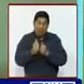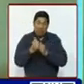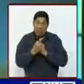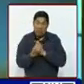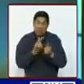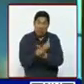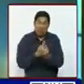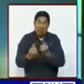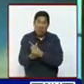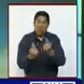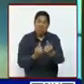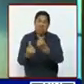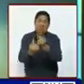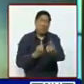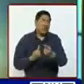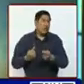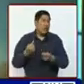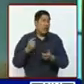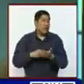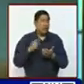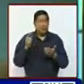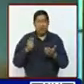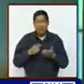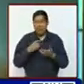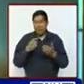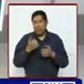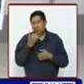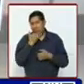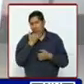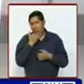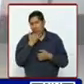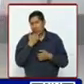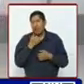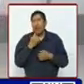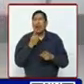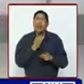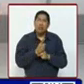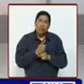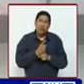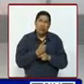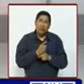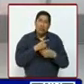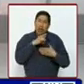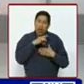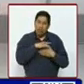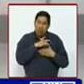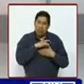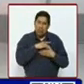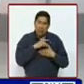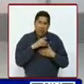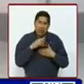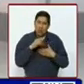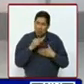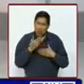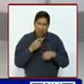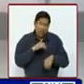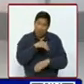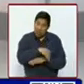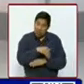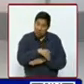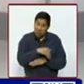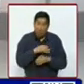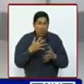agarra primero al pasajero y en eso, bueno, suceden los accidentes. Exacto. Y aprovechan que no hay en estas horas de la